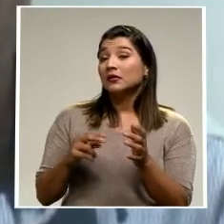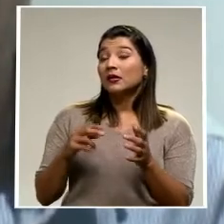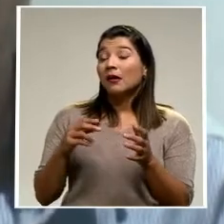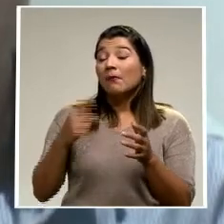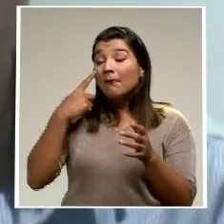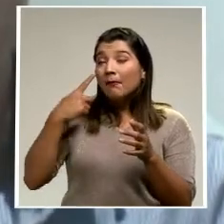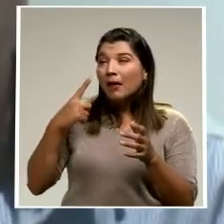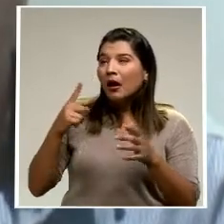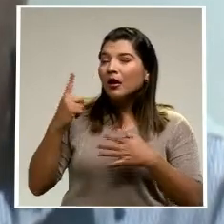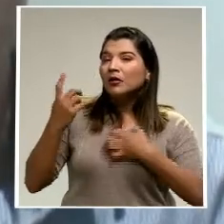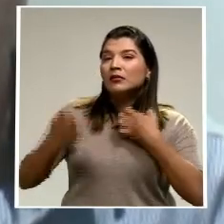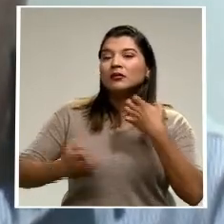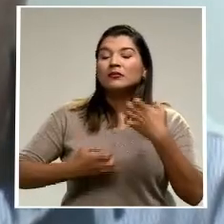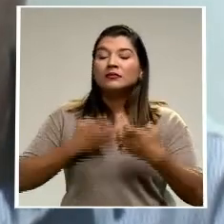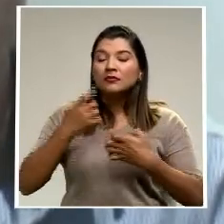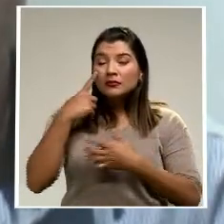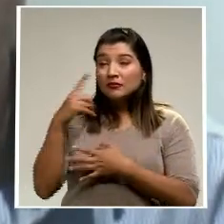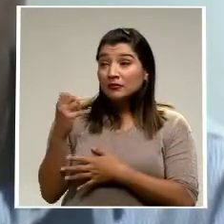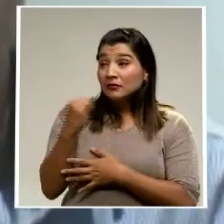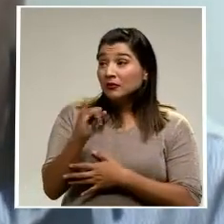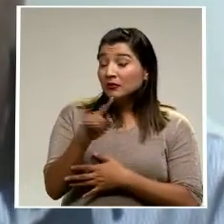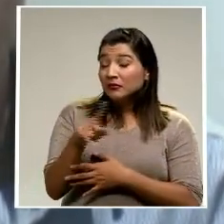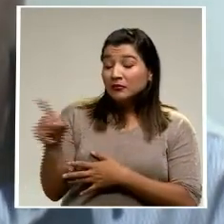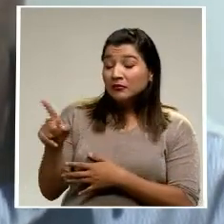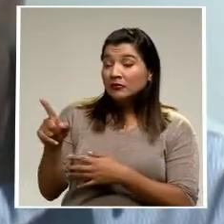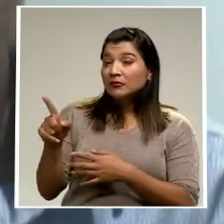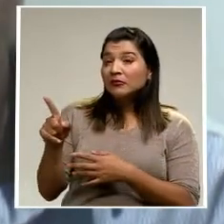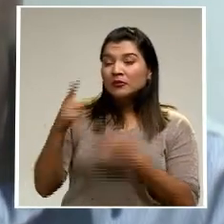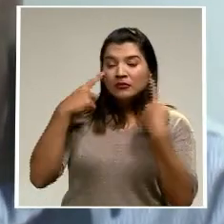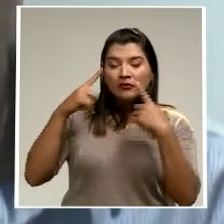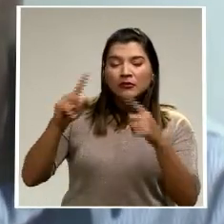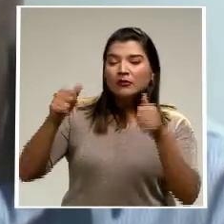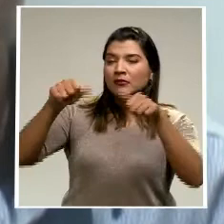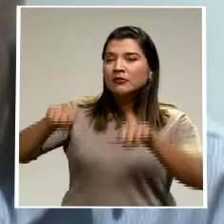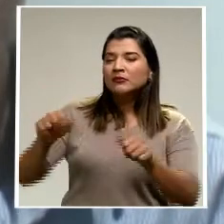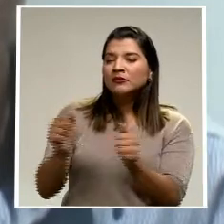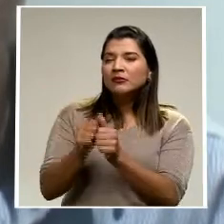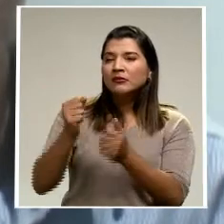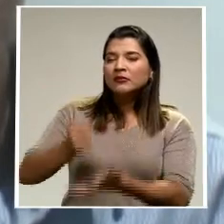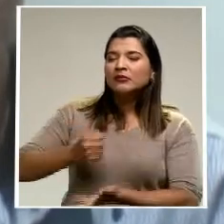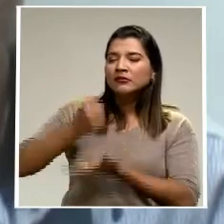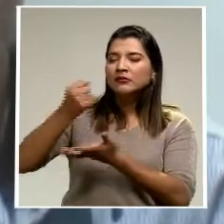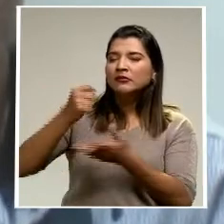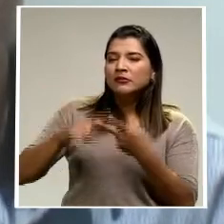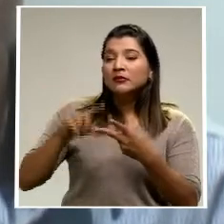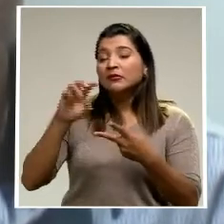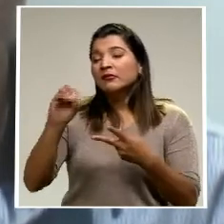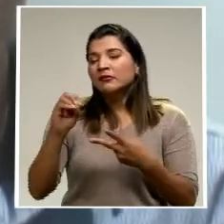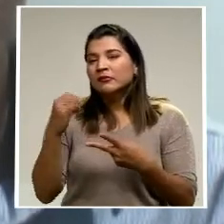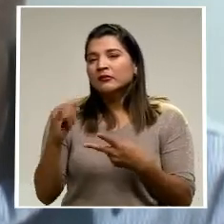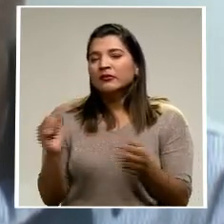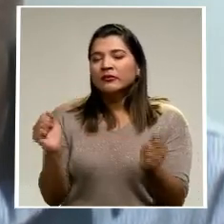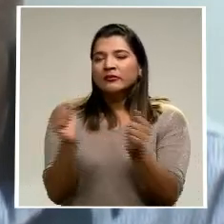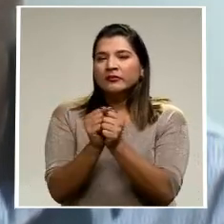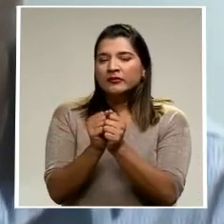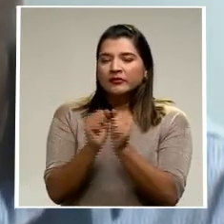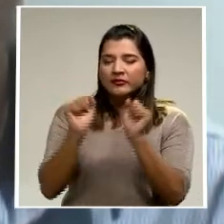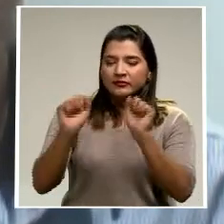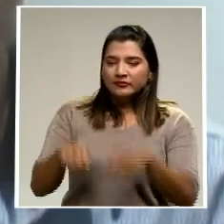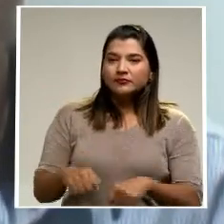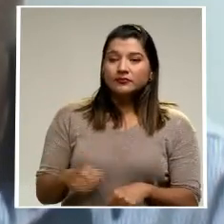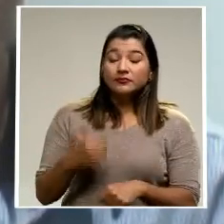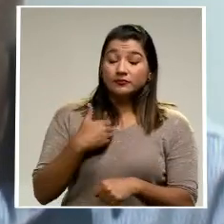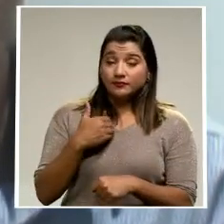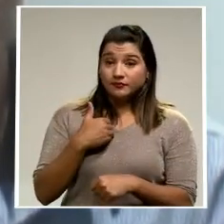fiscal si falla la negociación con el fondo o si con la intención de heredar un escenario